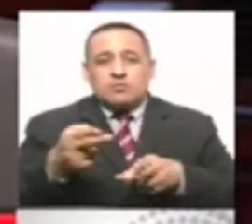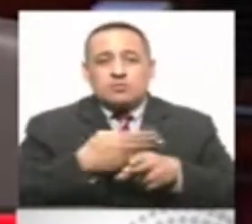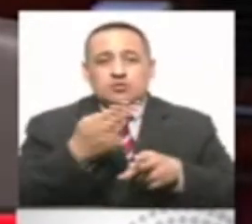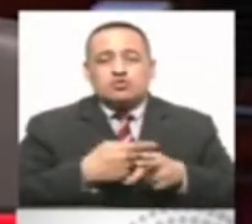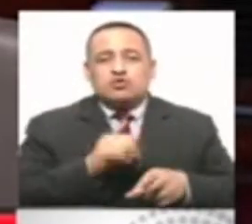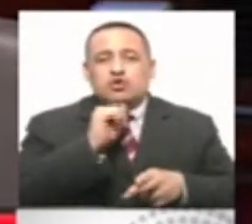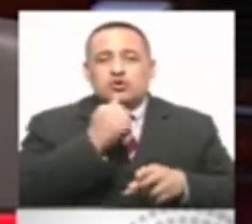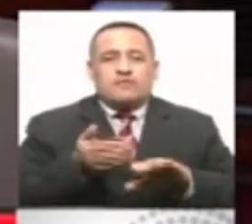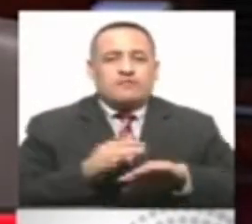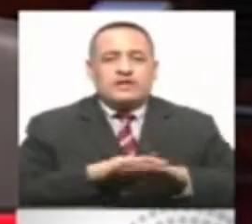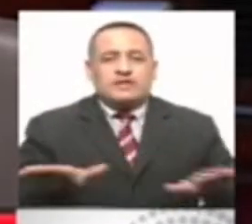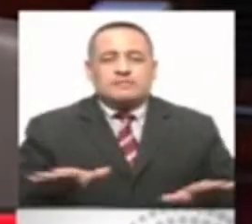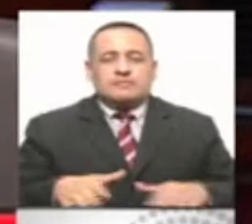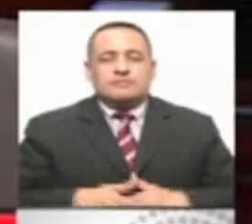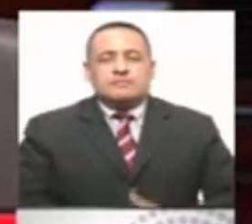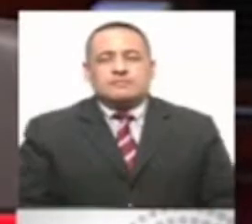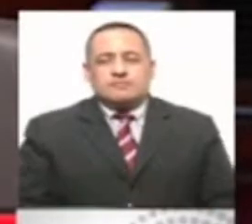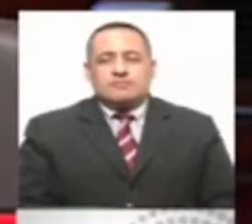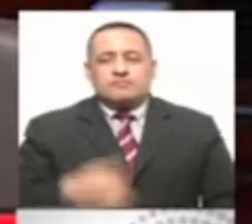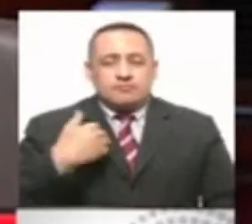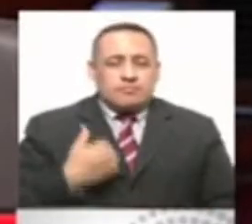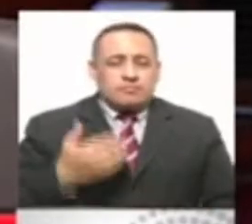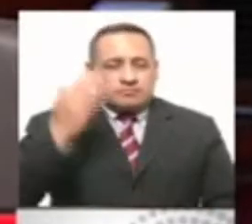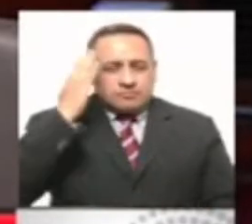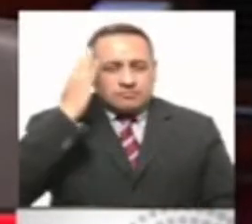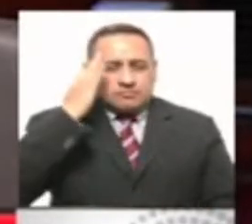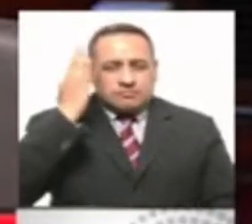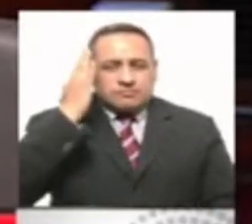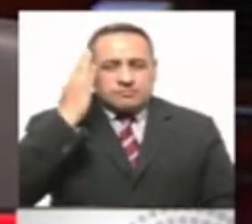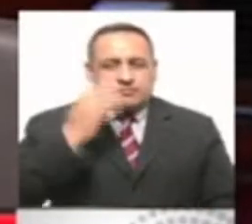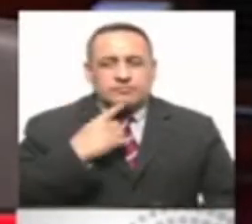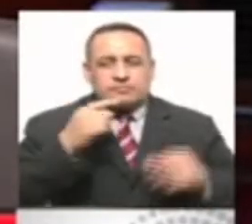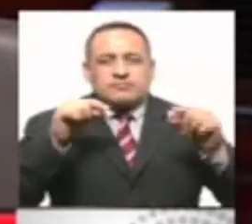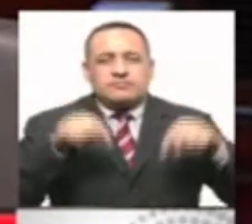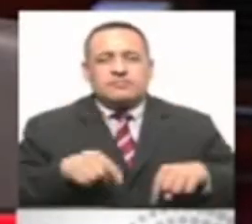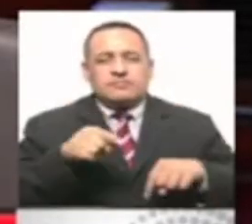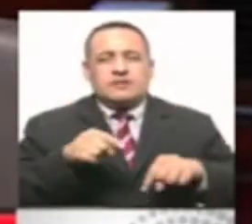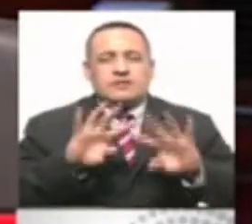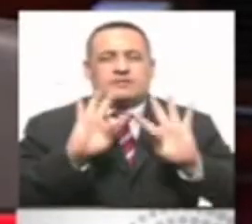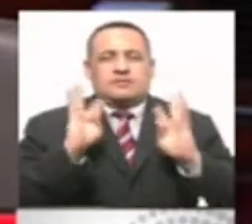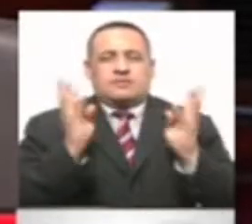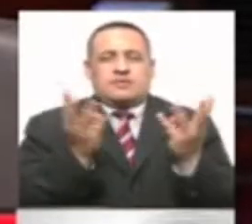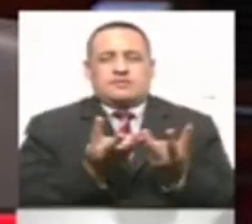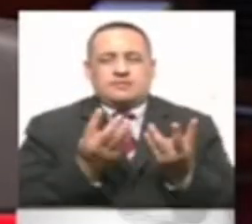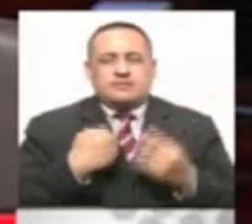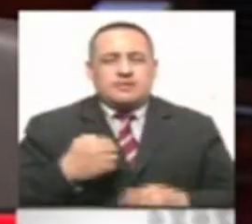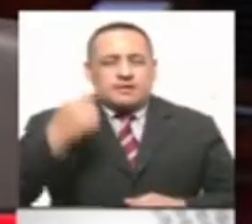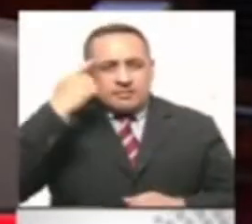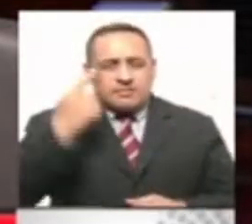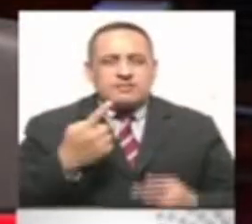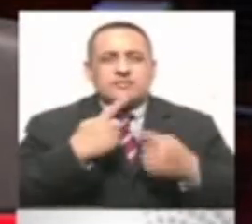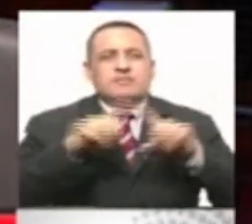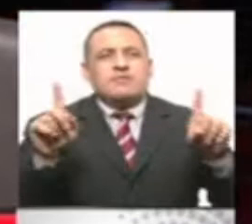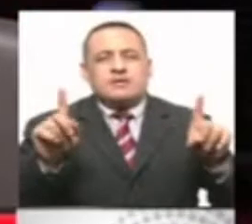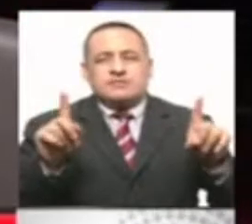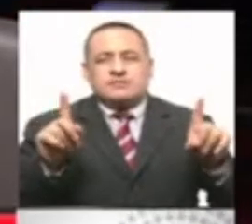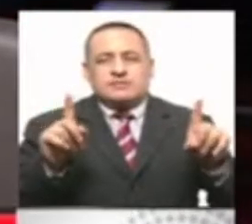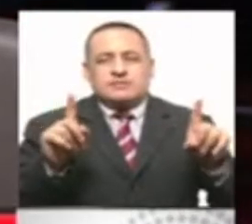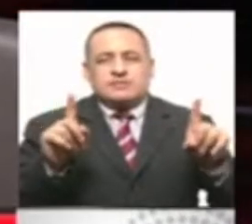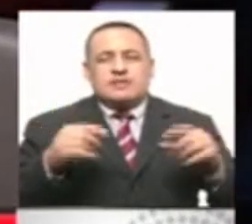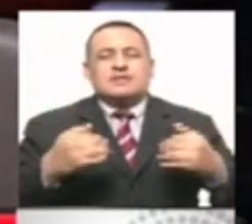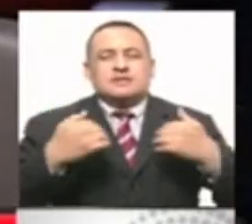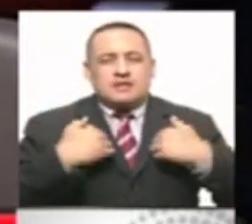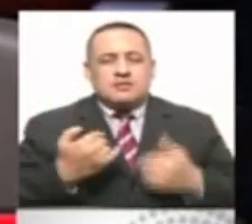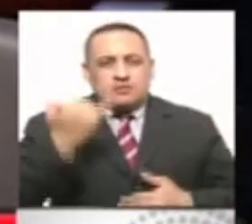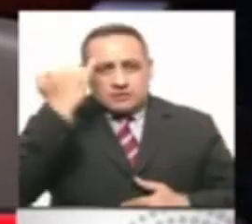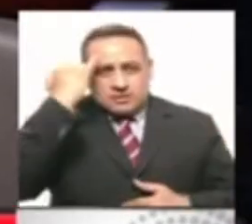el dolor. Sé que en este pleno pensamos diferente,